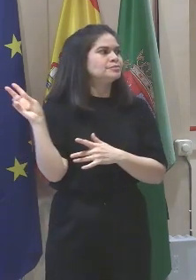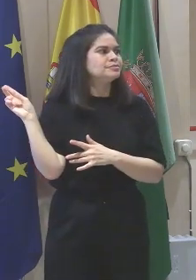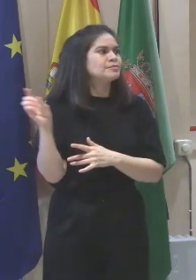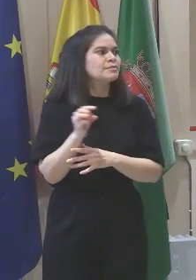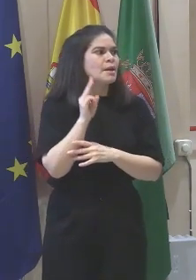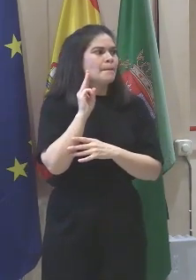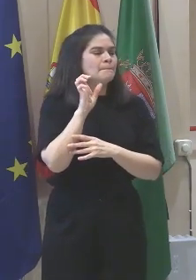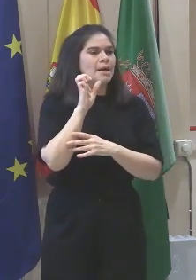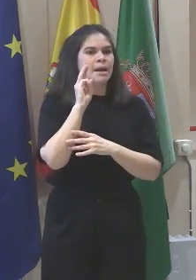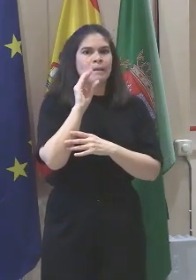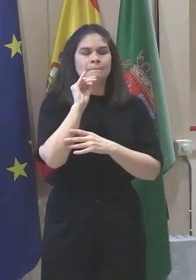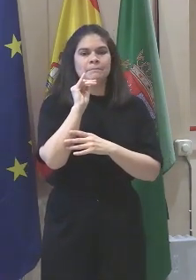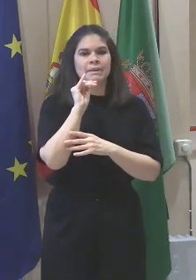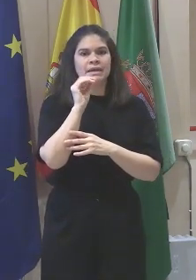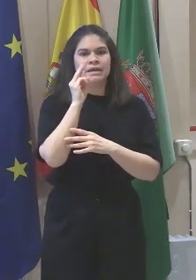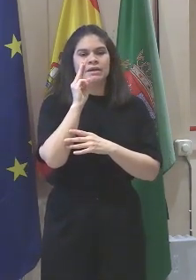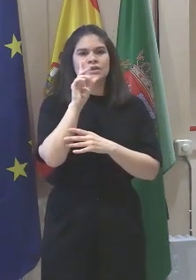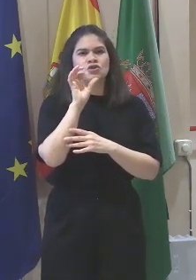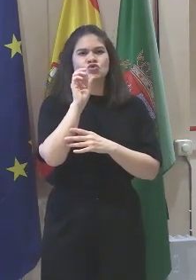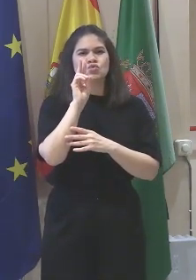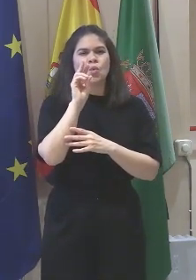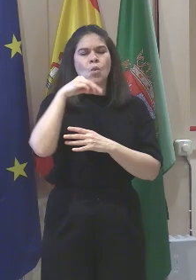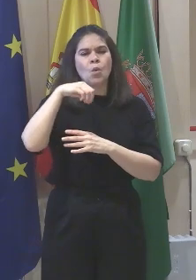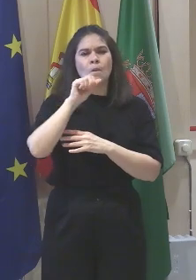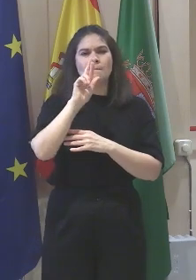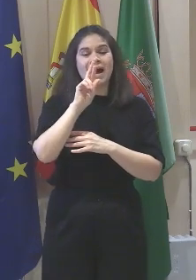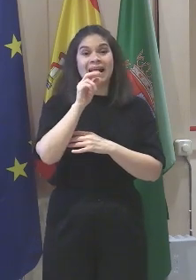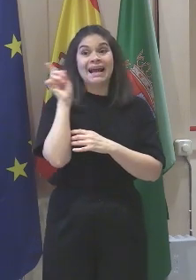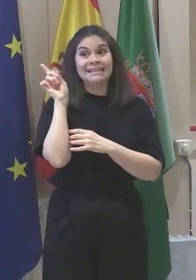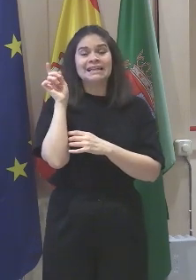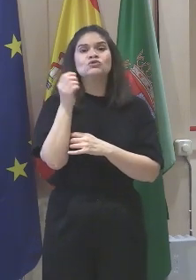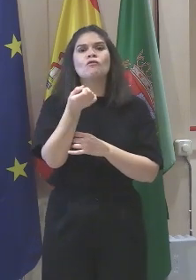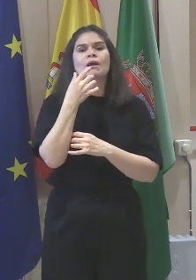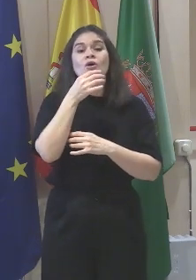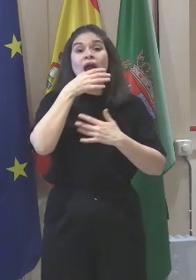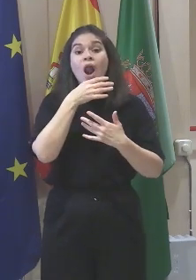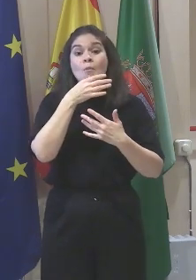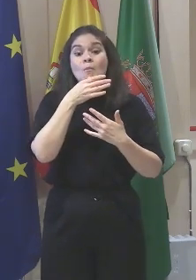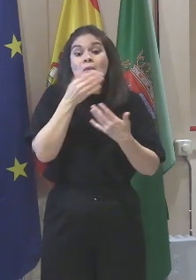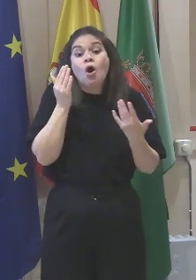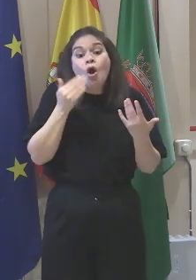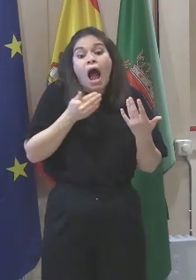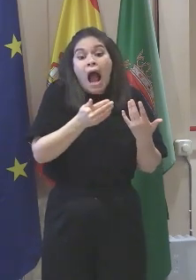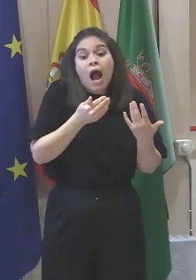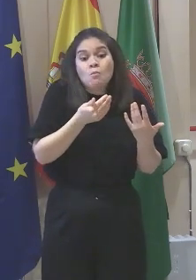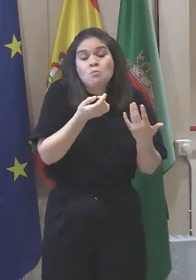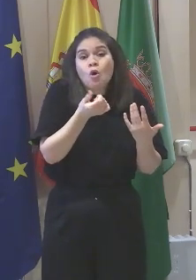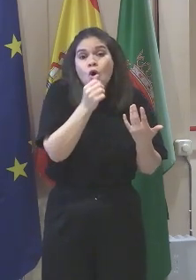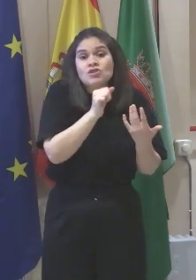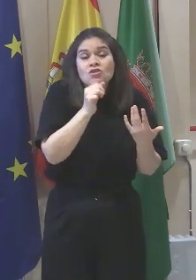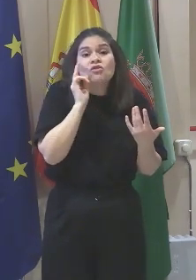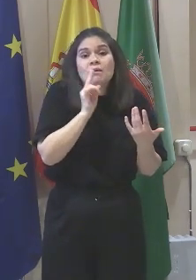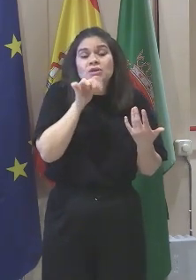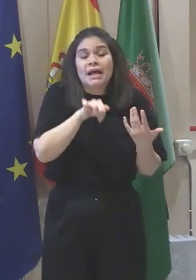Teplizumab es realmente el fármaco que a lo mejor podríamos ver en España en los próximos años. Y digo a lo mejor porque yo no tengo información más allá de